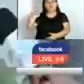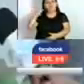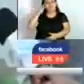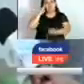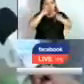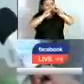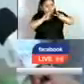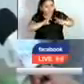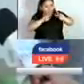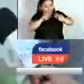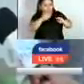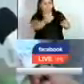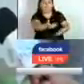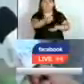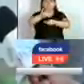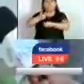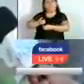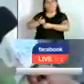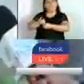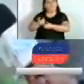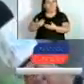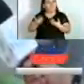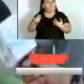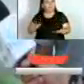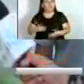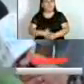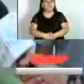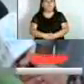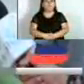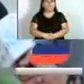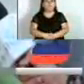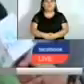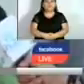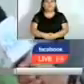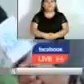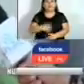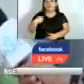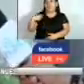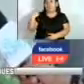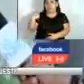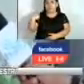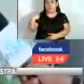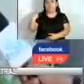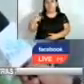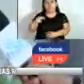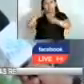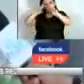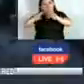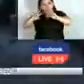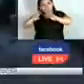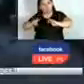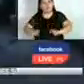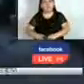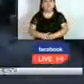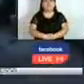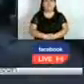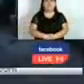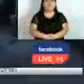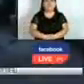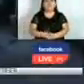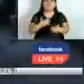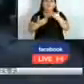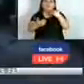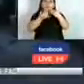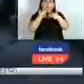embaló, las incautó. Y a partir de ayer mismo se han iniciado las investigaciones. También mencionó que en